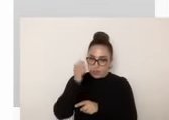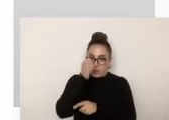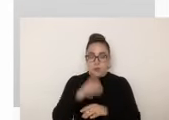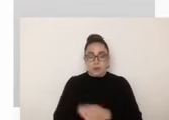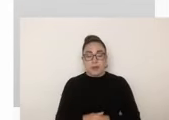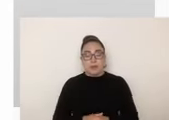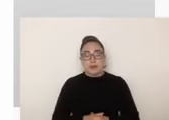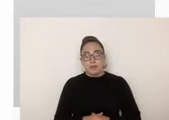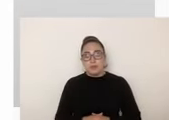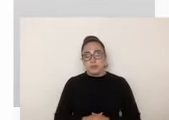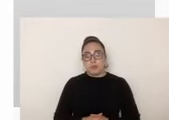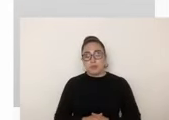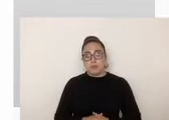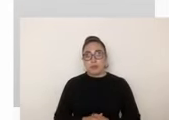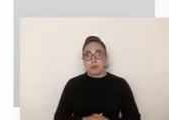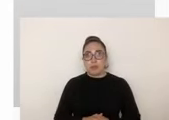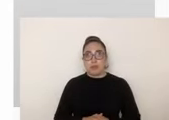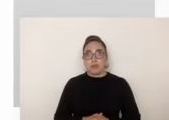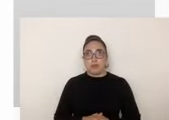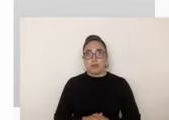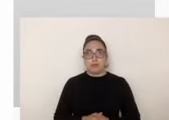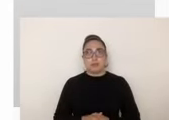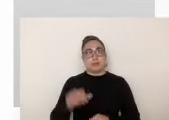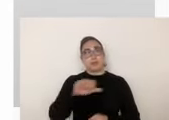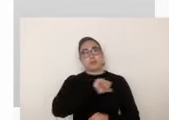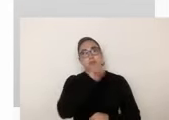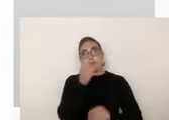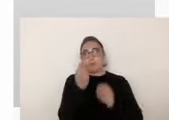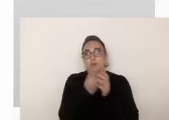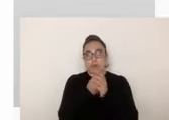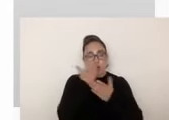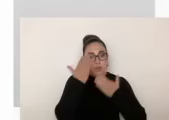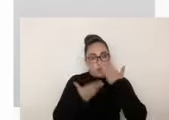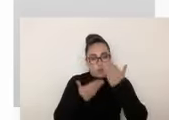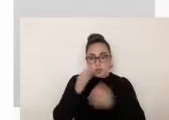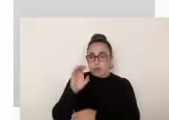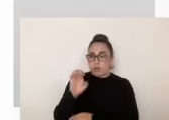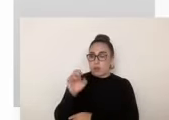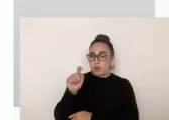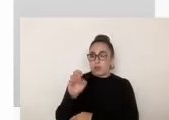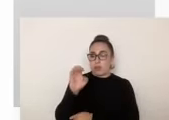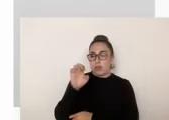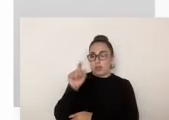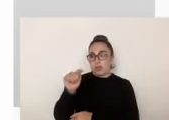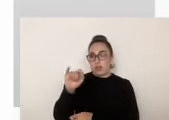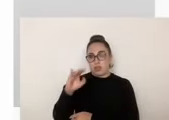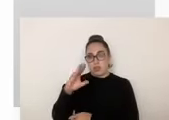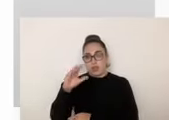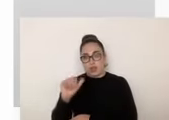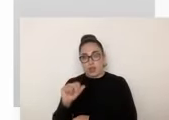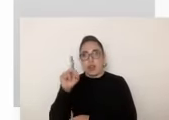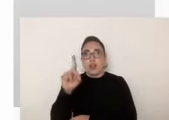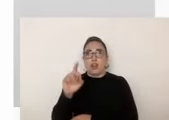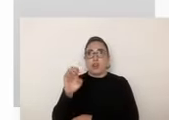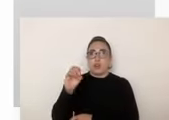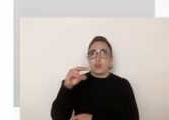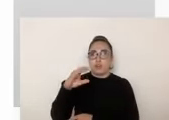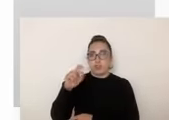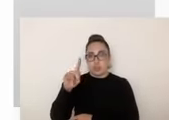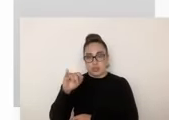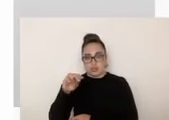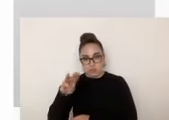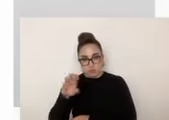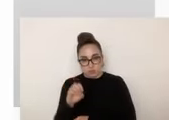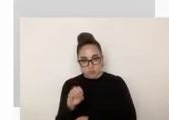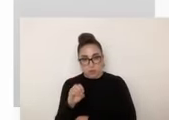de las éticas deónticas es el consecuencialismo. El consecuencialismo se suele definir en una